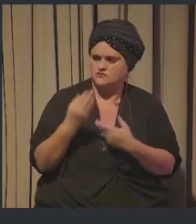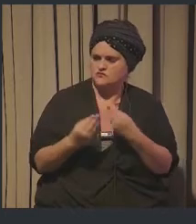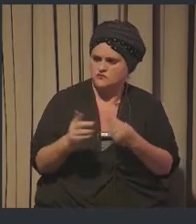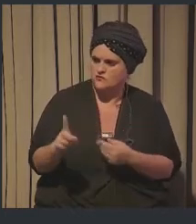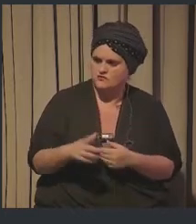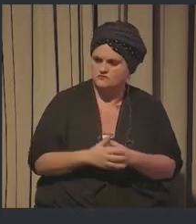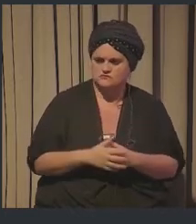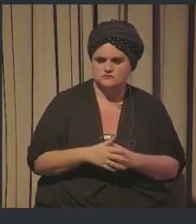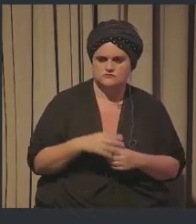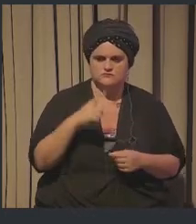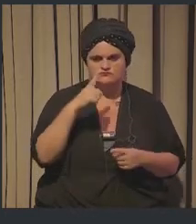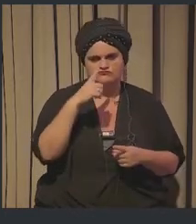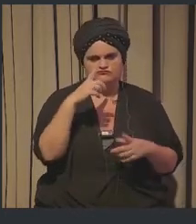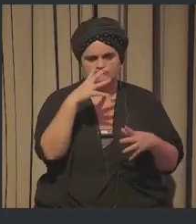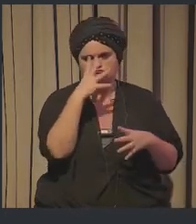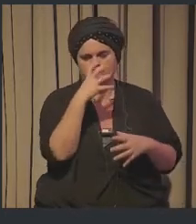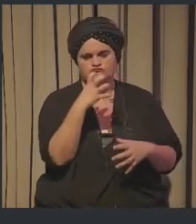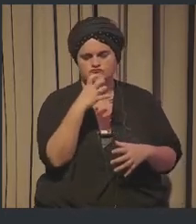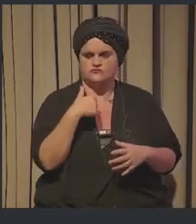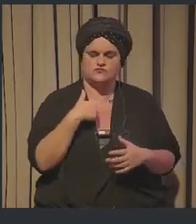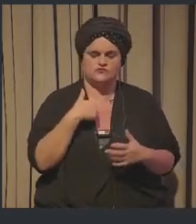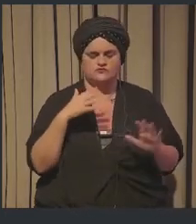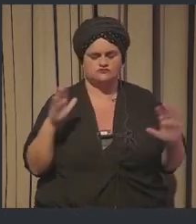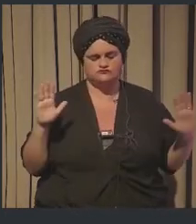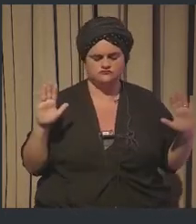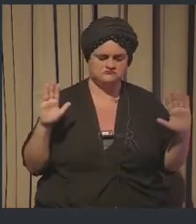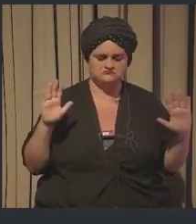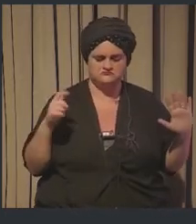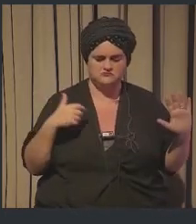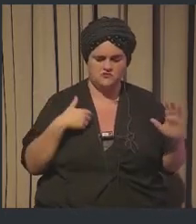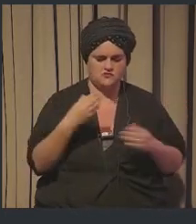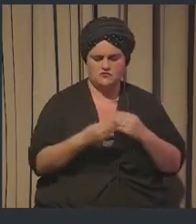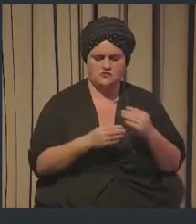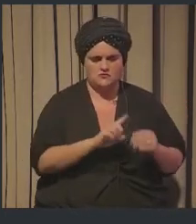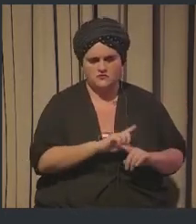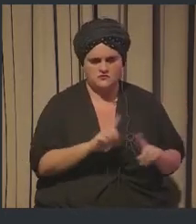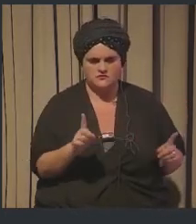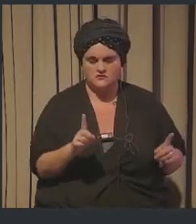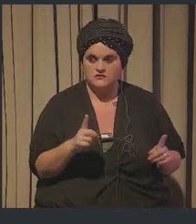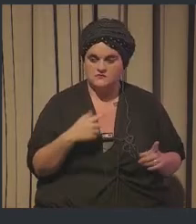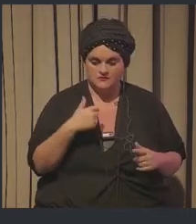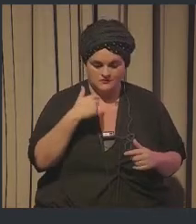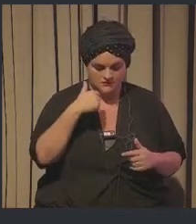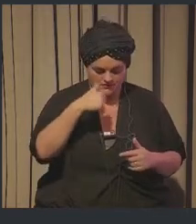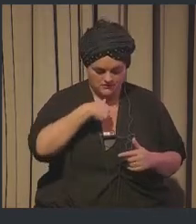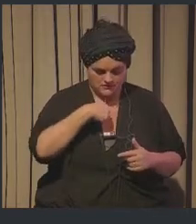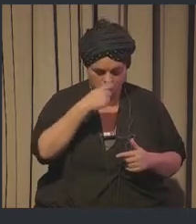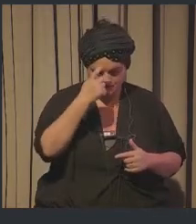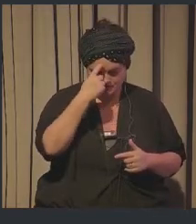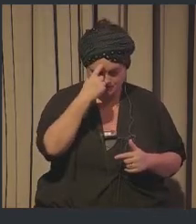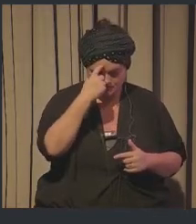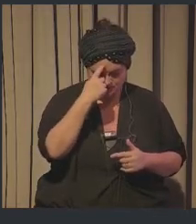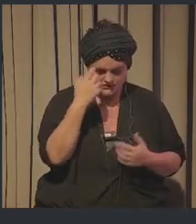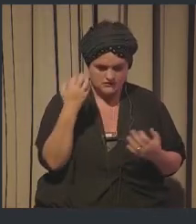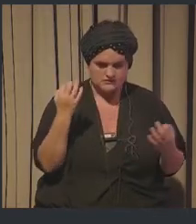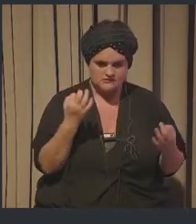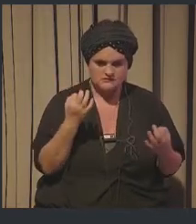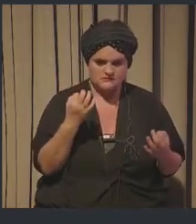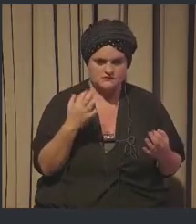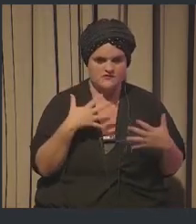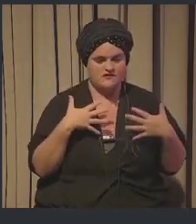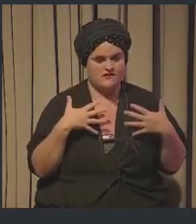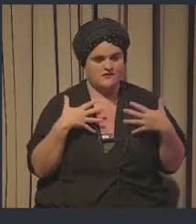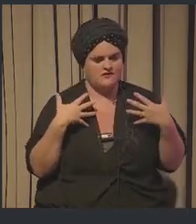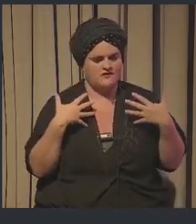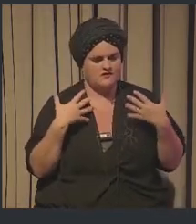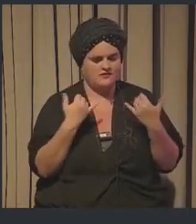Entonces pones la cara seria y dices, mira, no, te preocupes que no lo voy a hacer. Pero internamente siempre debemos celebrar